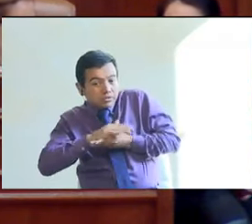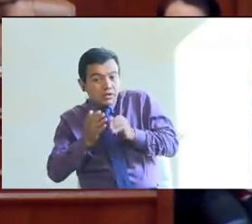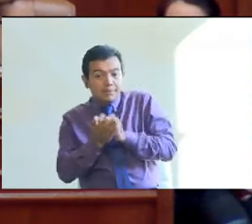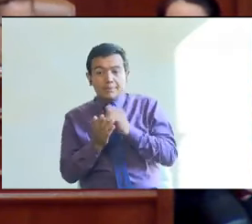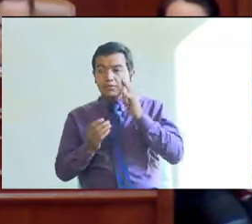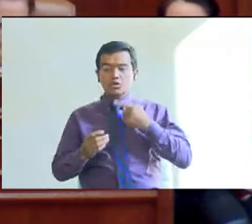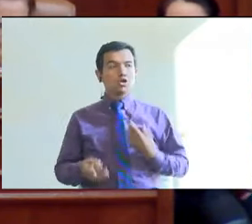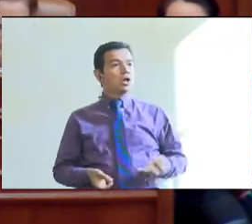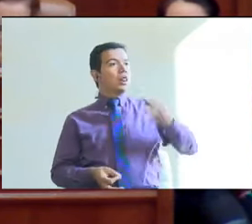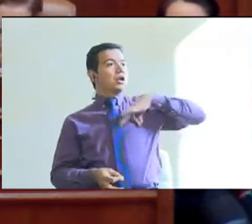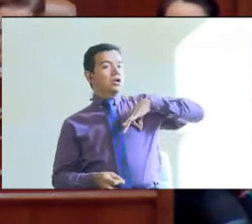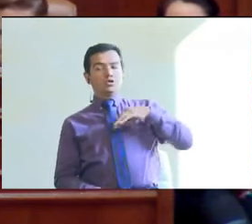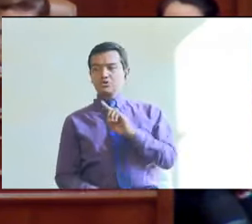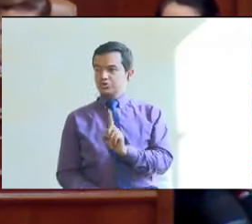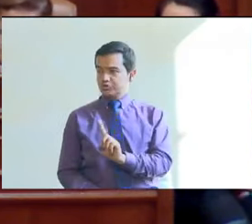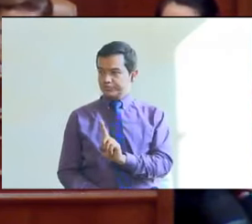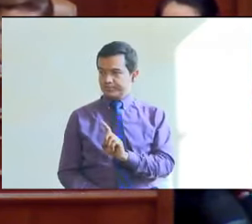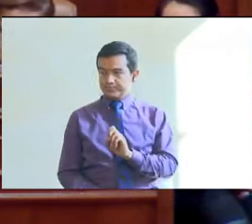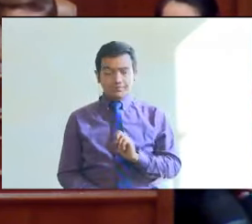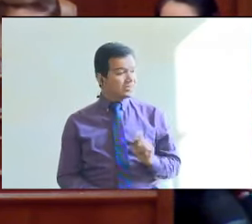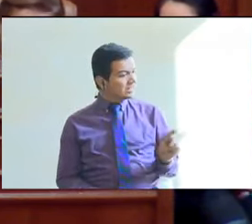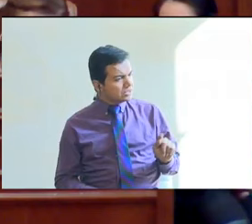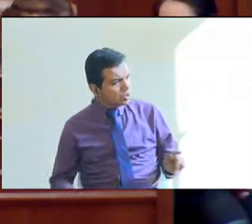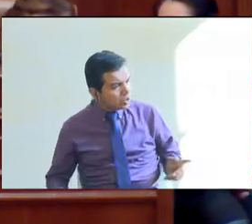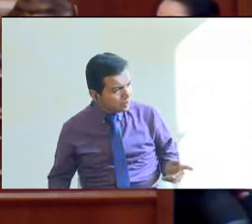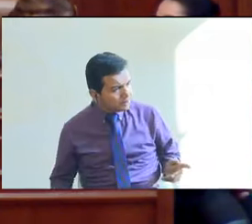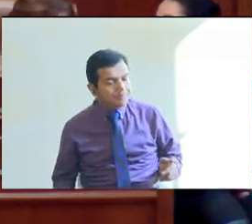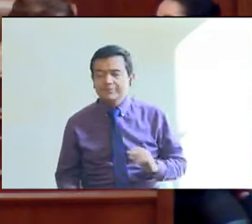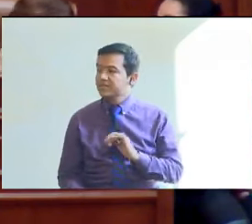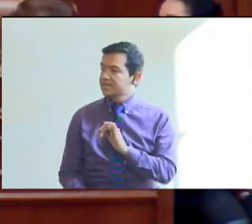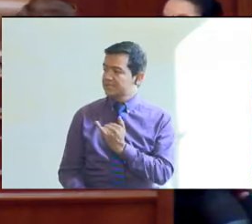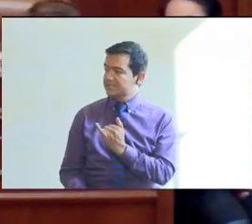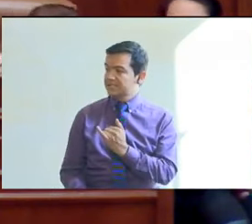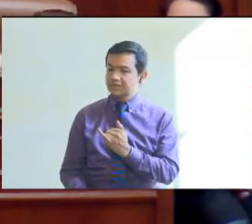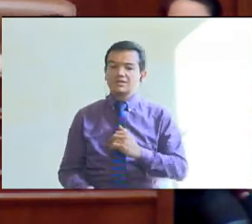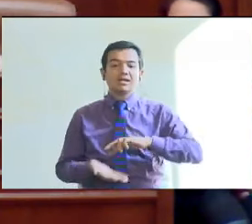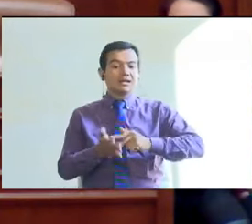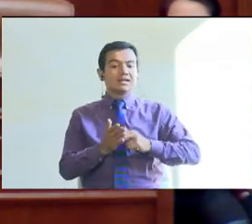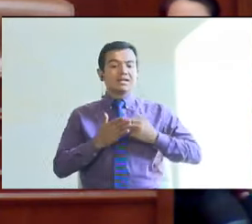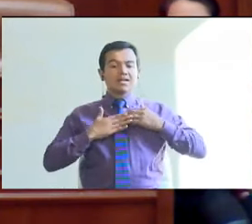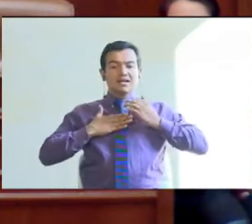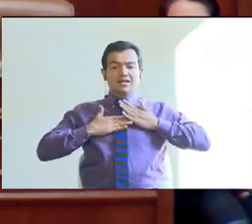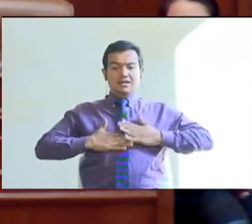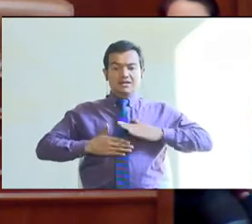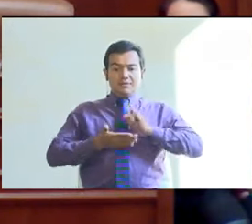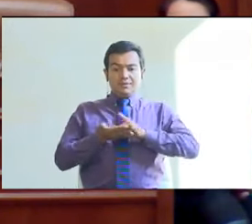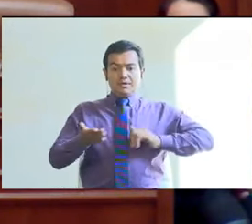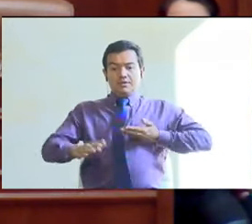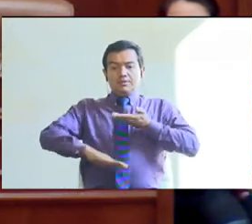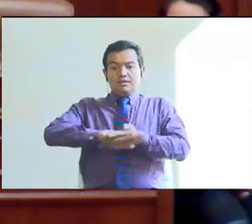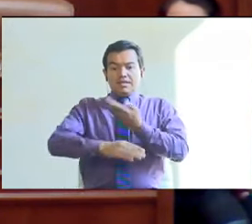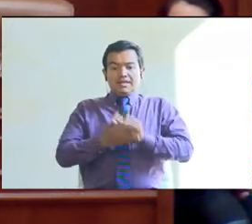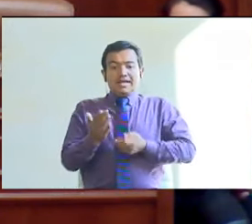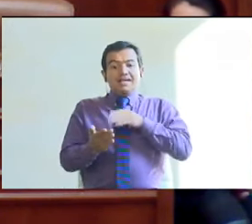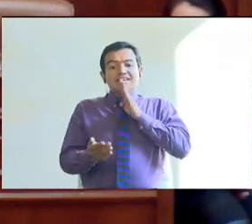estos es as o doctor tranquilidad respecto la proposición esto es parais de los